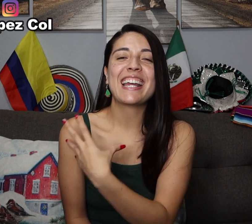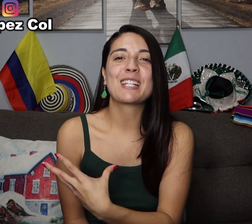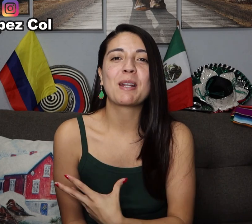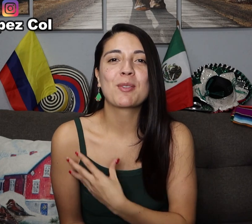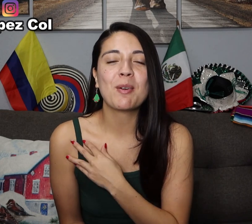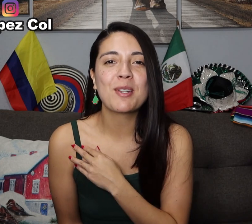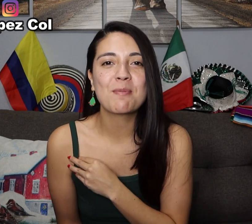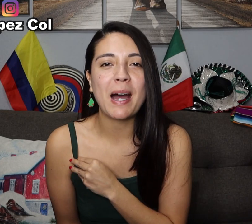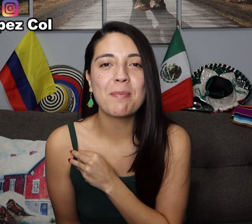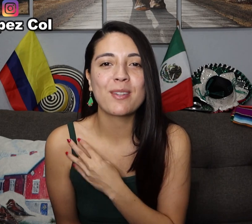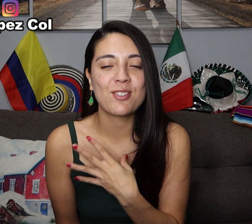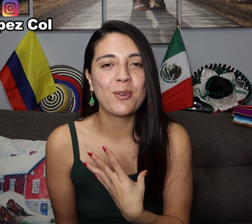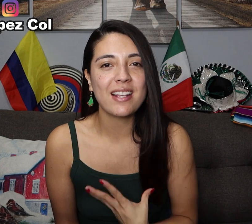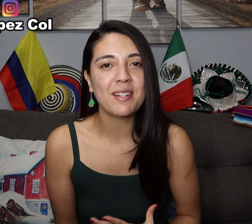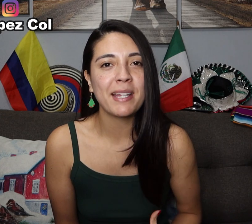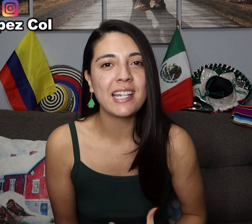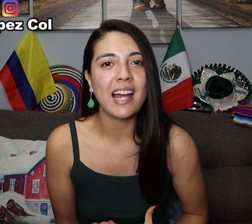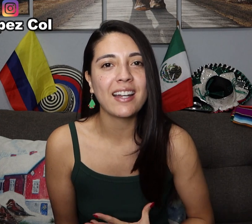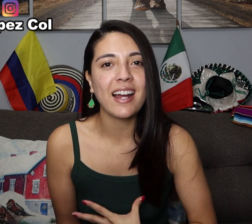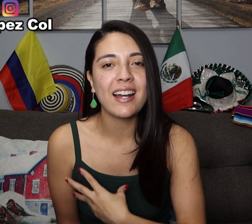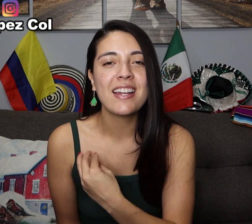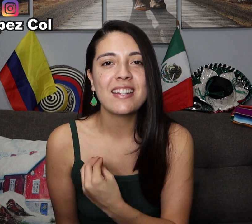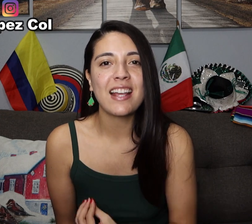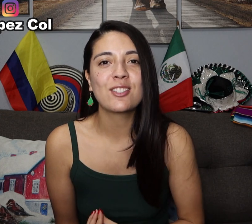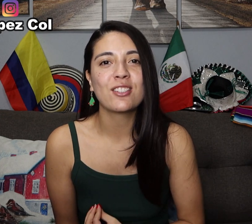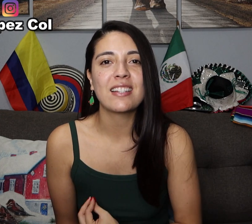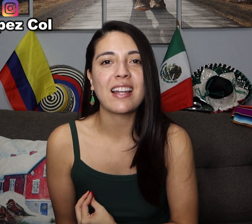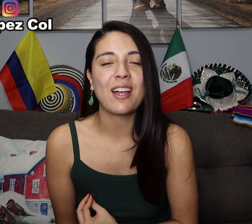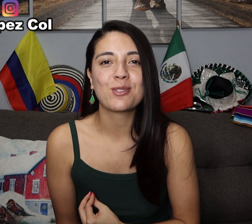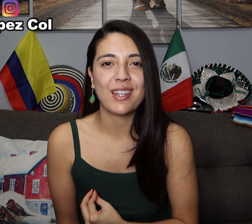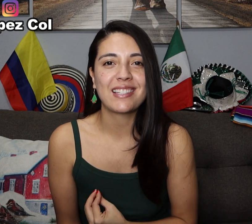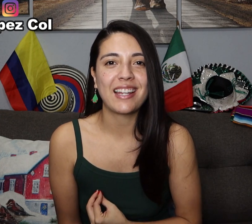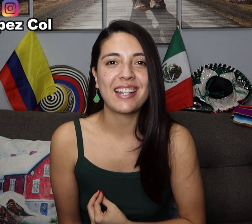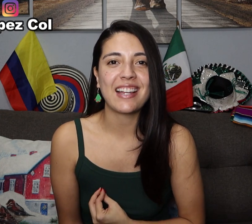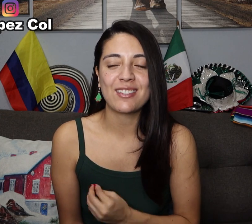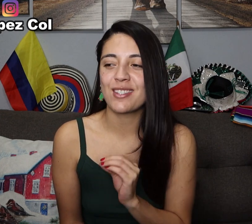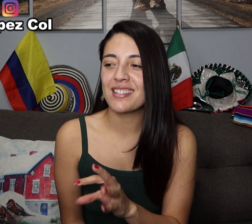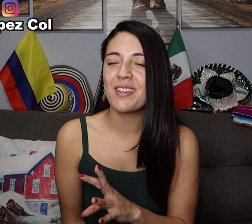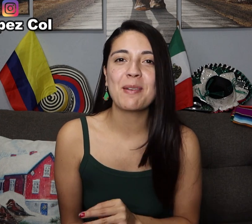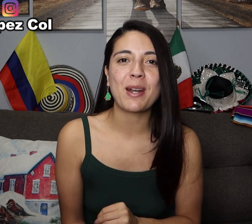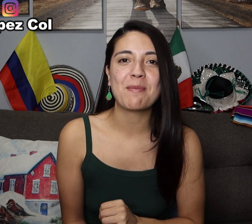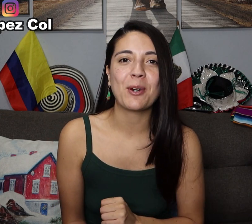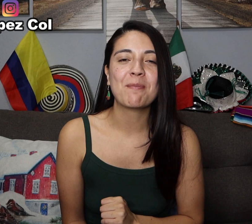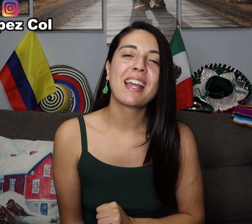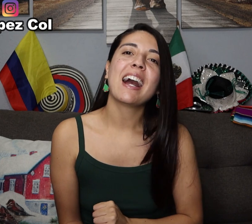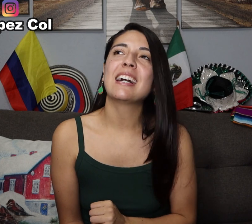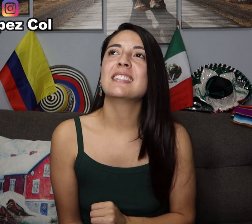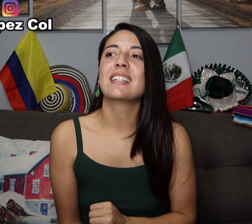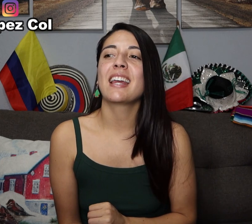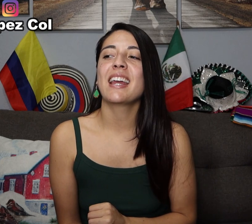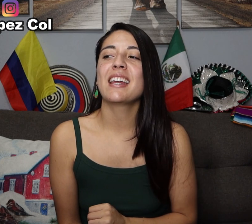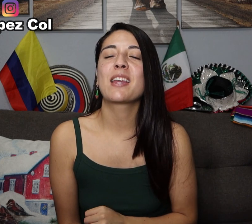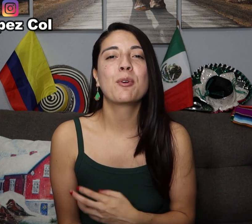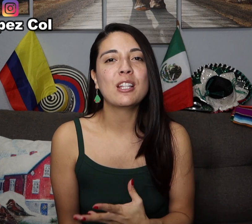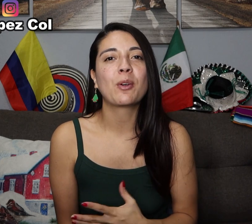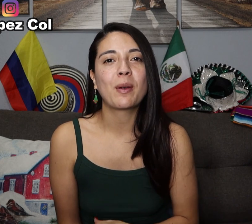mexicana. Esperemos cómo nos va, porque yo voy a ser mexicana nacionalizada. ¿Ustedes qué creen? Ya, ustedes saben que por ahí voy. Así